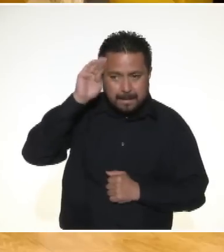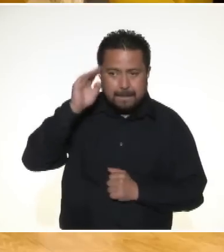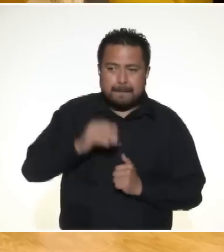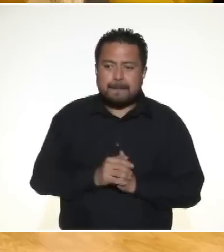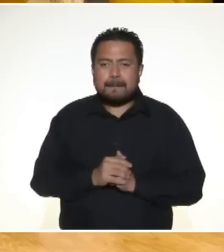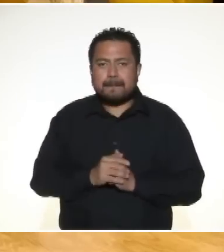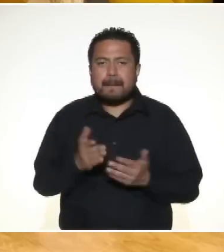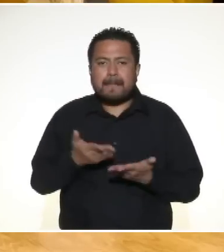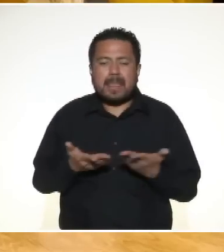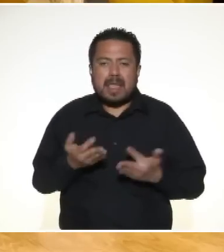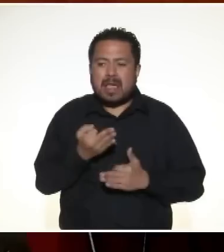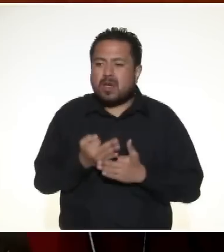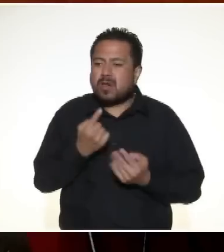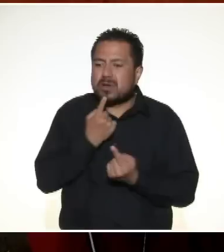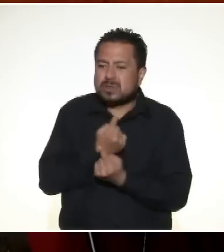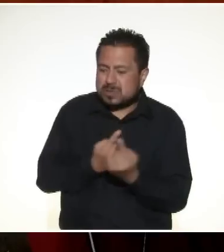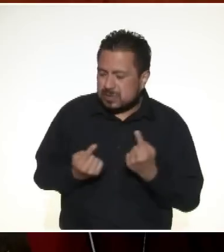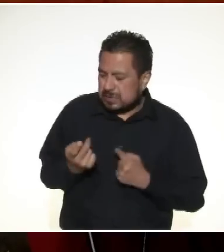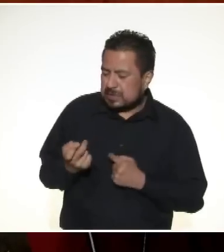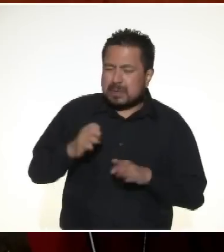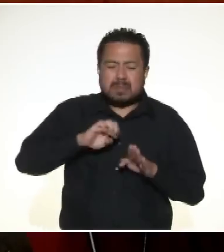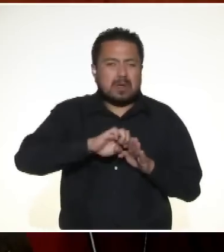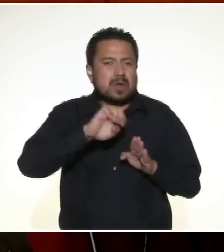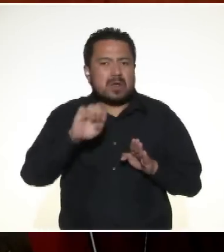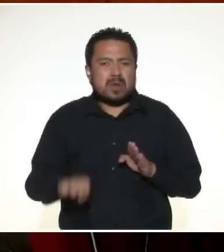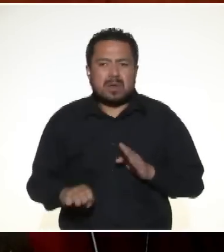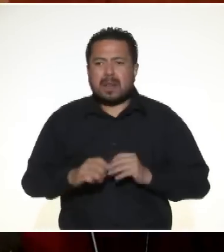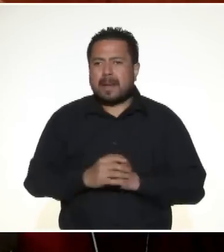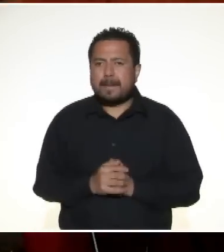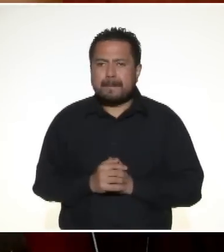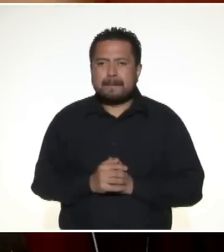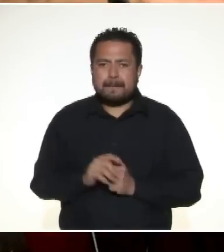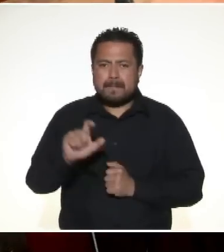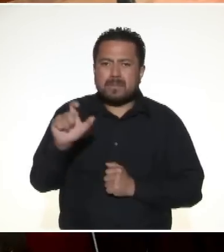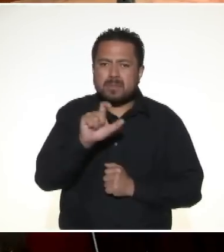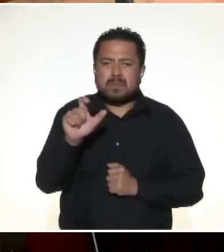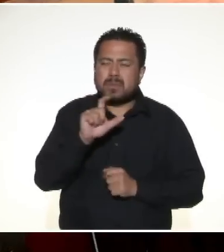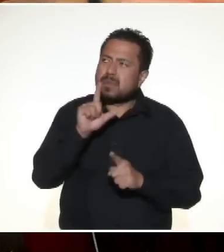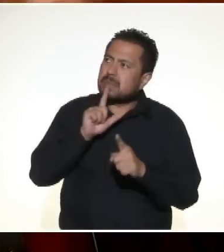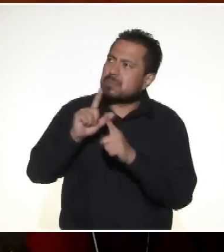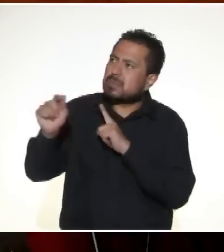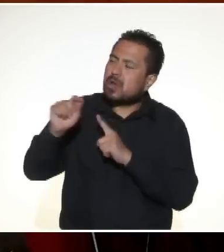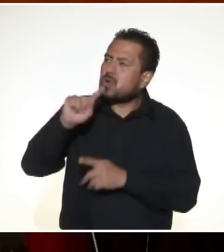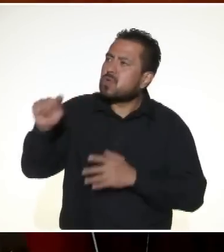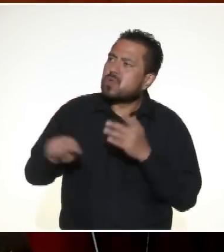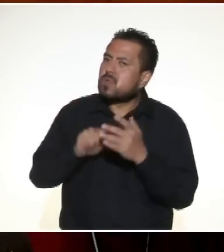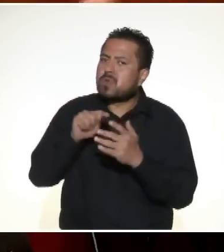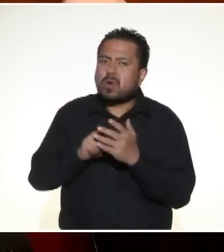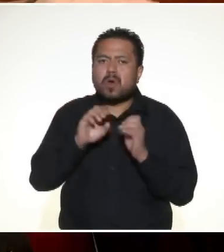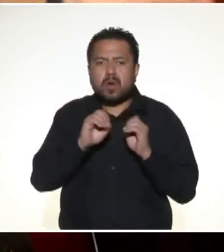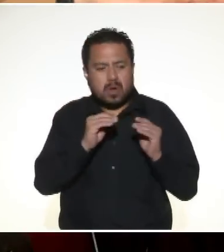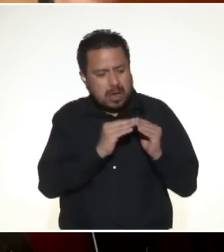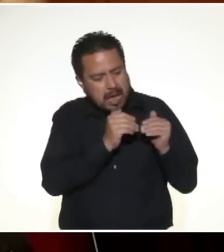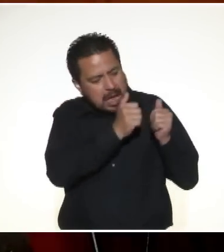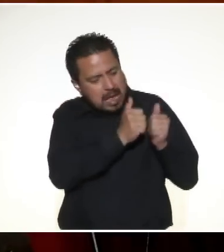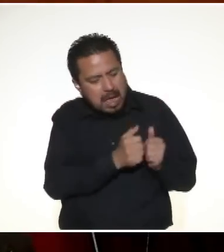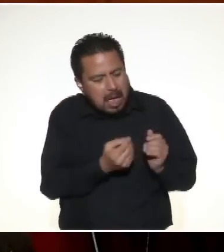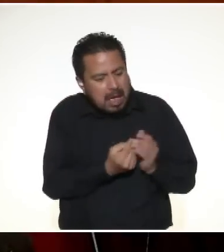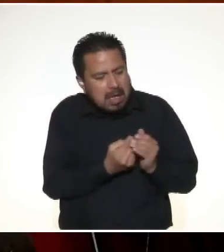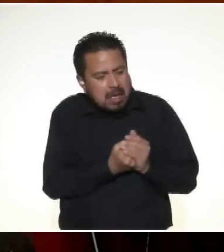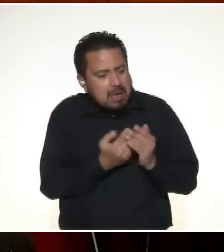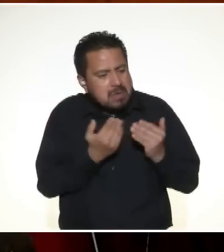el caso de los niños, por ejemplo, ¿no? O sea, tanto cuando nos vamos a algún lugar o cuando se quedan en casa porque no tienen